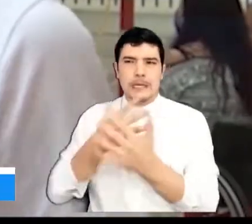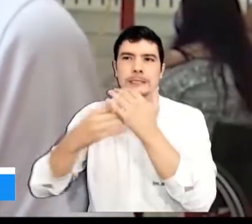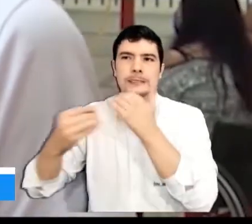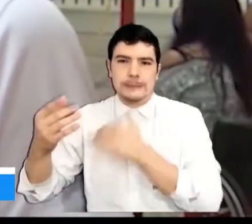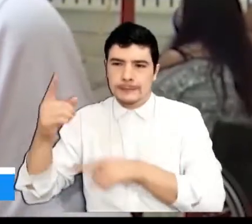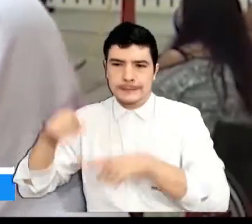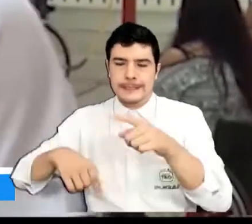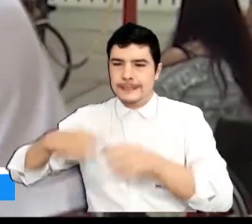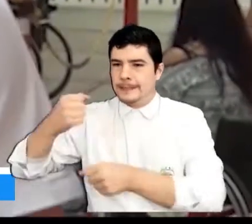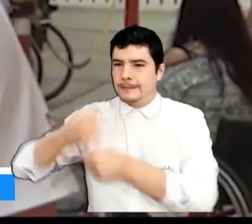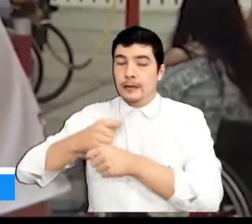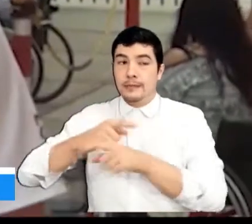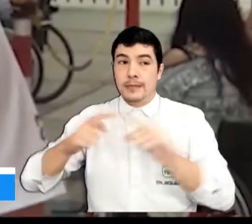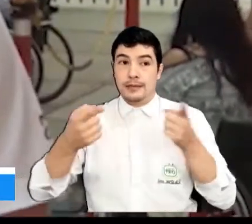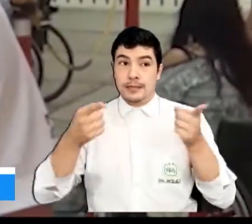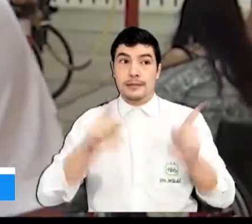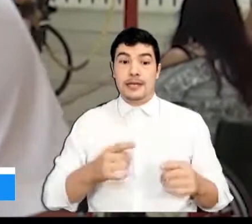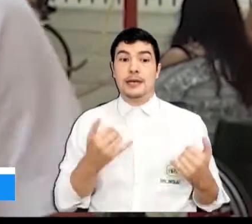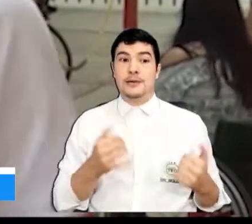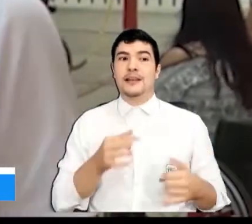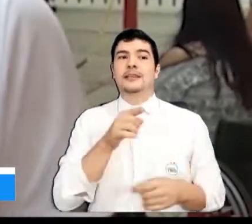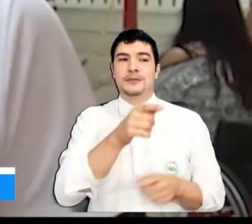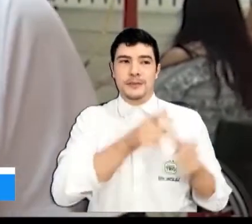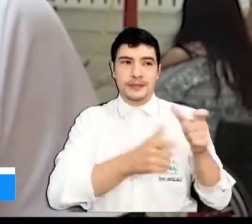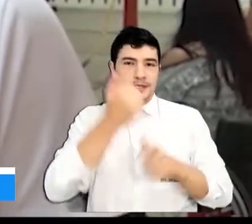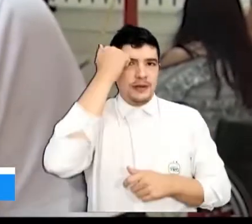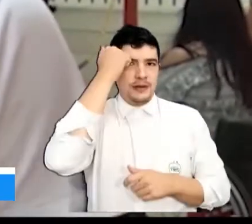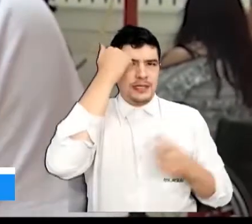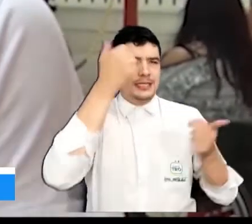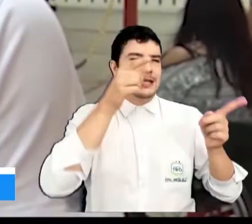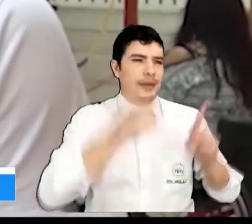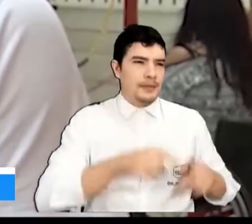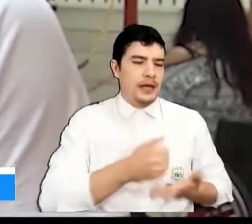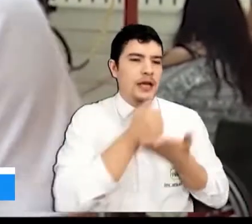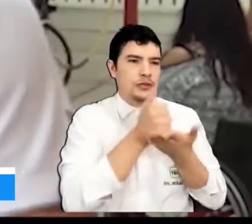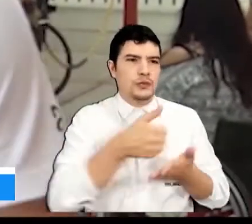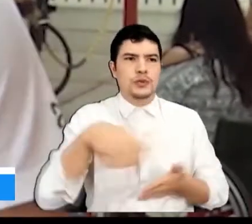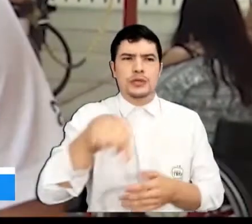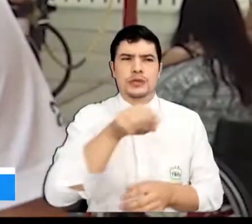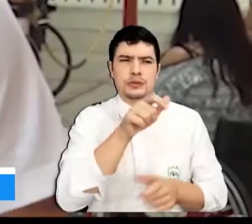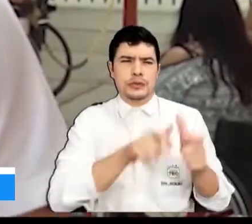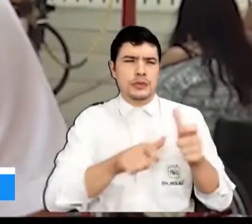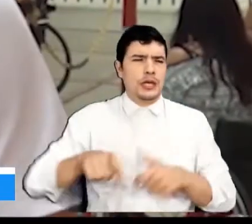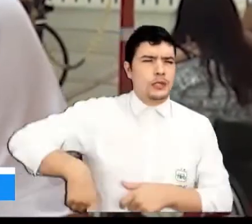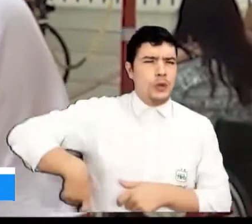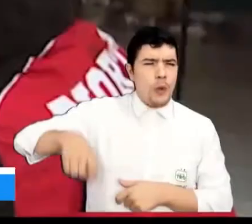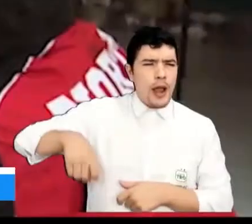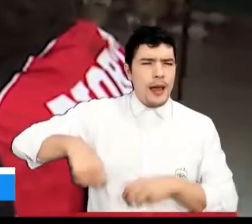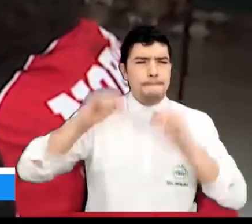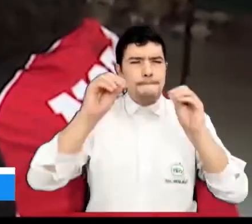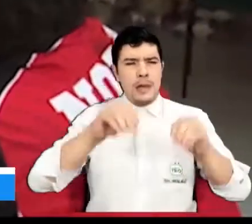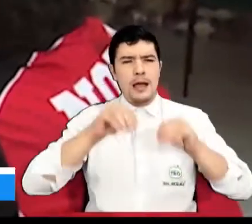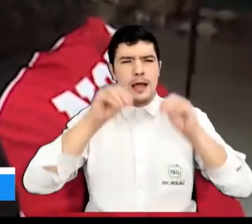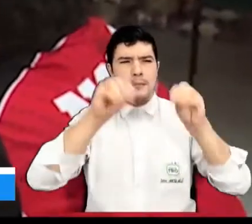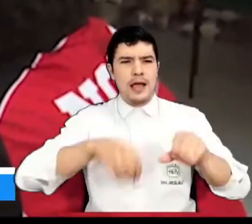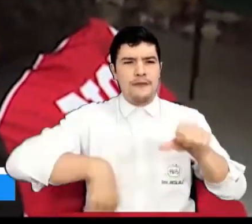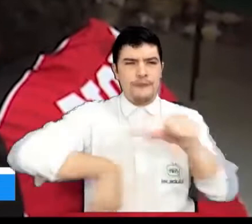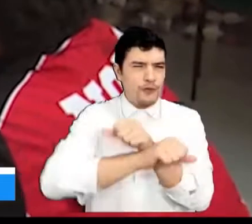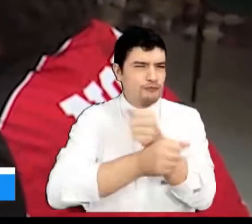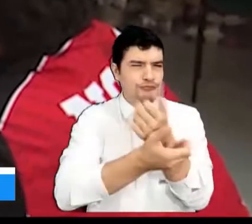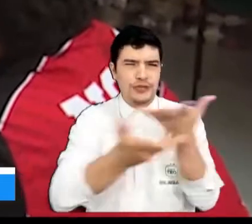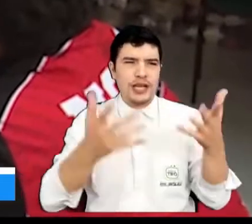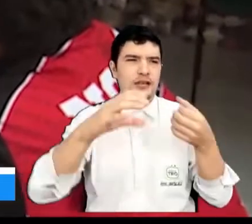en toda la ciudad de Cúcuta, esos entrenadores que por la pandemia no pueden entrenar a esos niños. Los medallistas